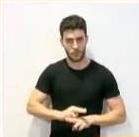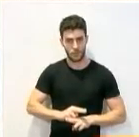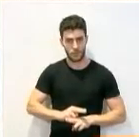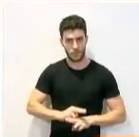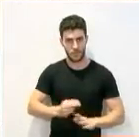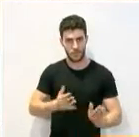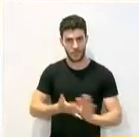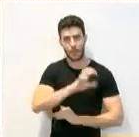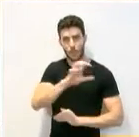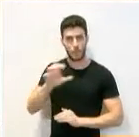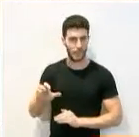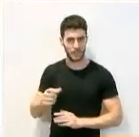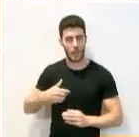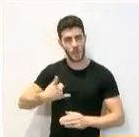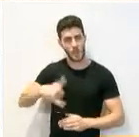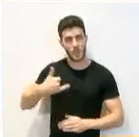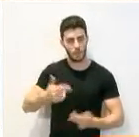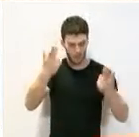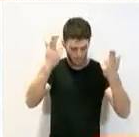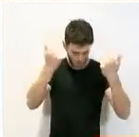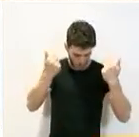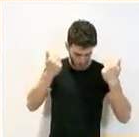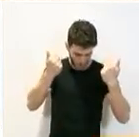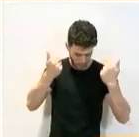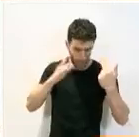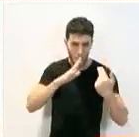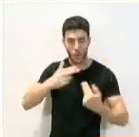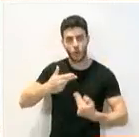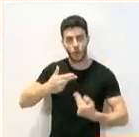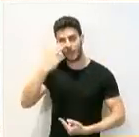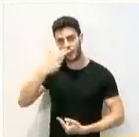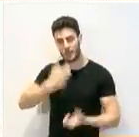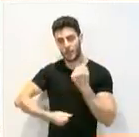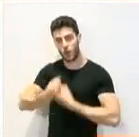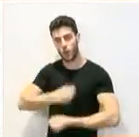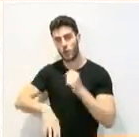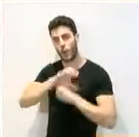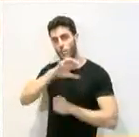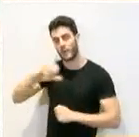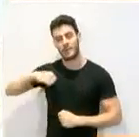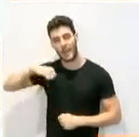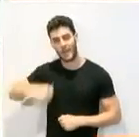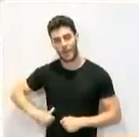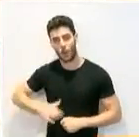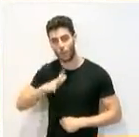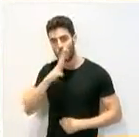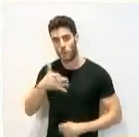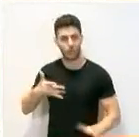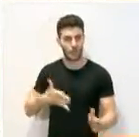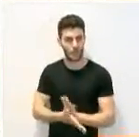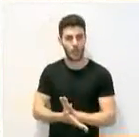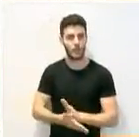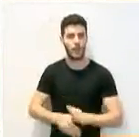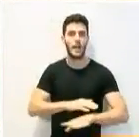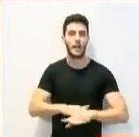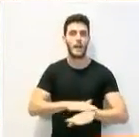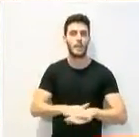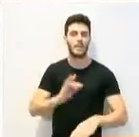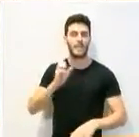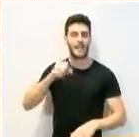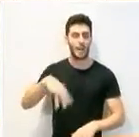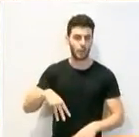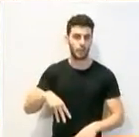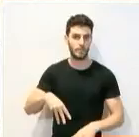de los países débiles a los intereses económicos de los países ricos, porque es la apuesta fundamental de la OTAN.